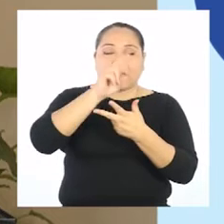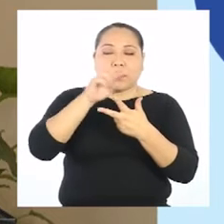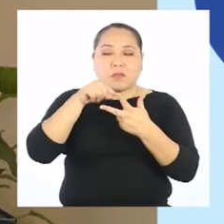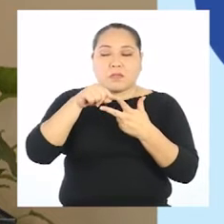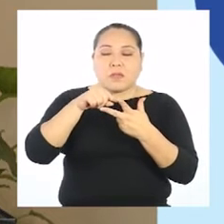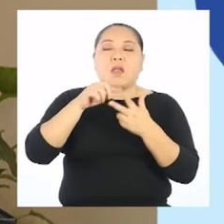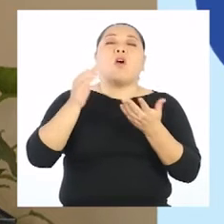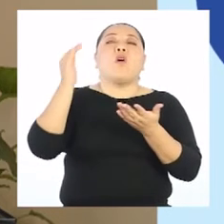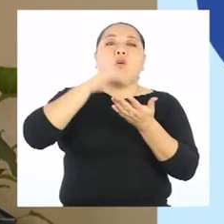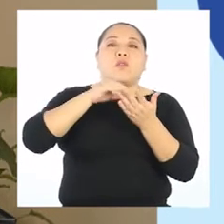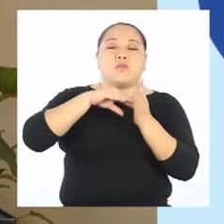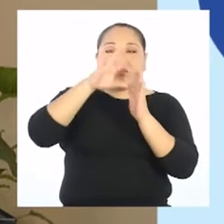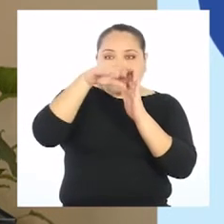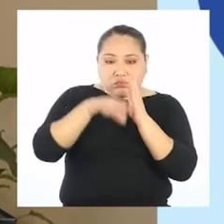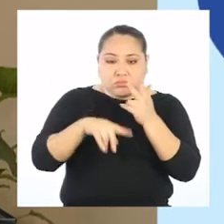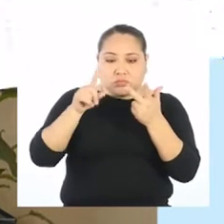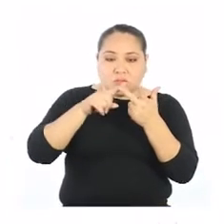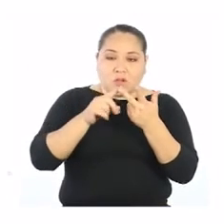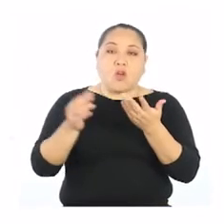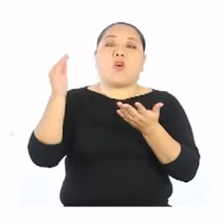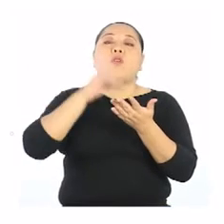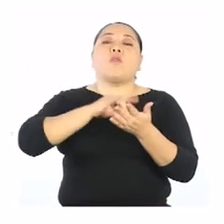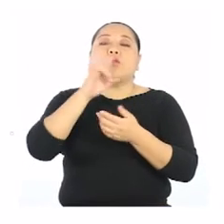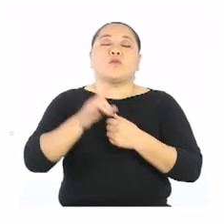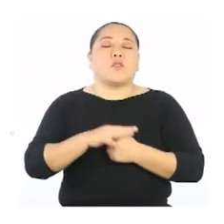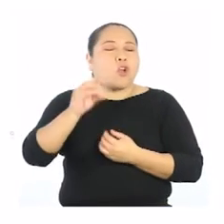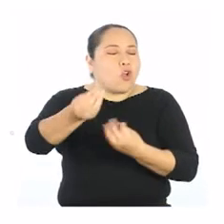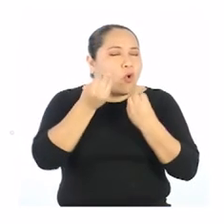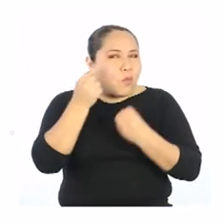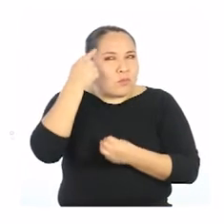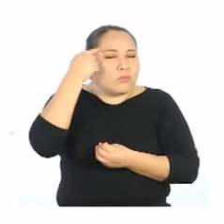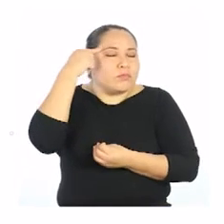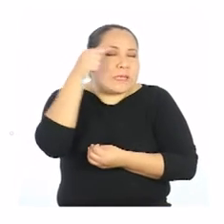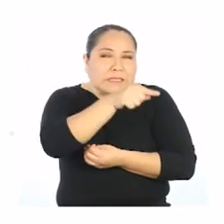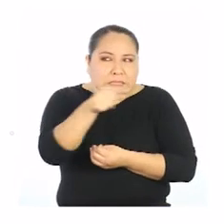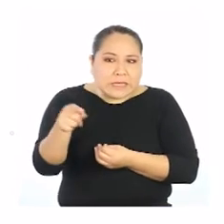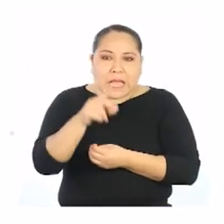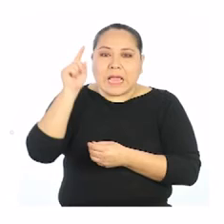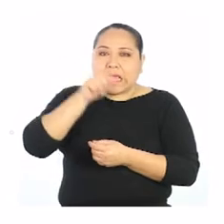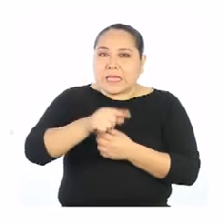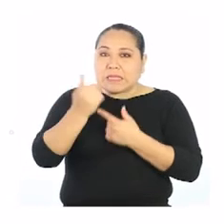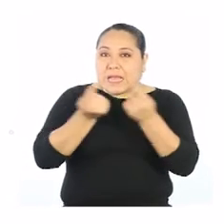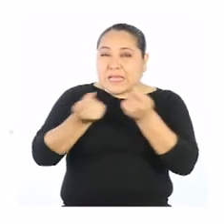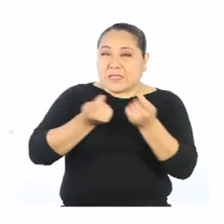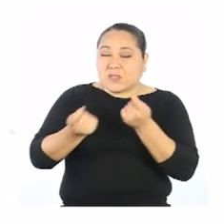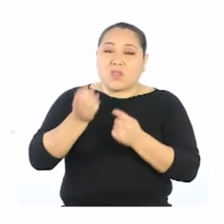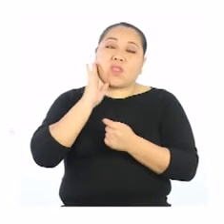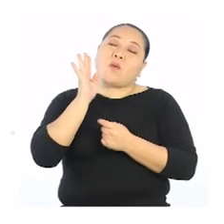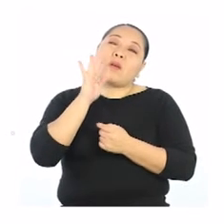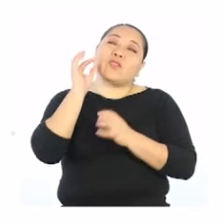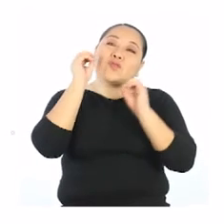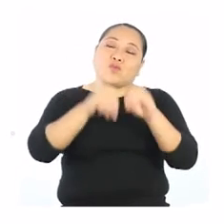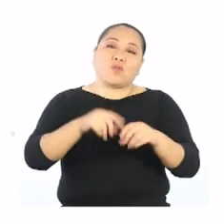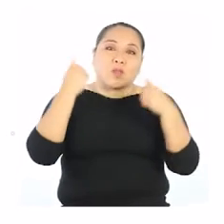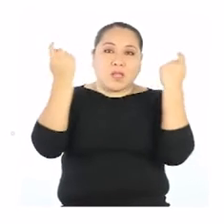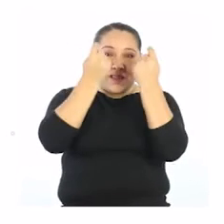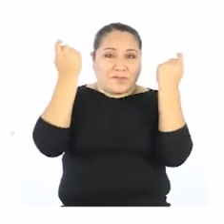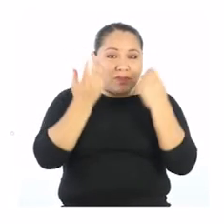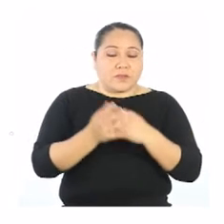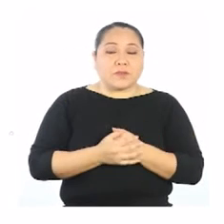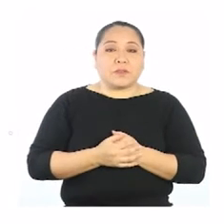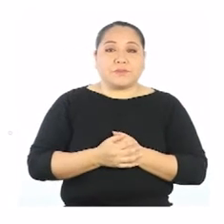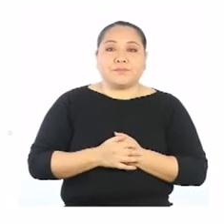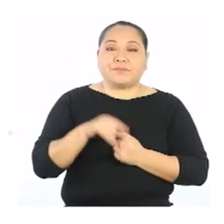reciclar, reducir y reusar. ¿Cómo podemos crear conciencia respecto a la gestión de los residuos generados en